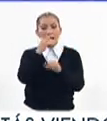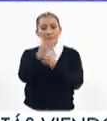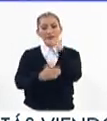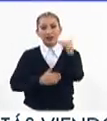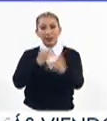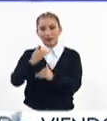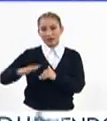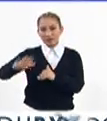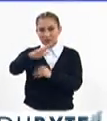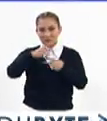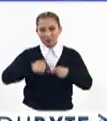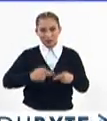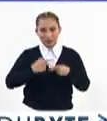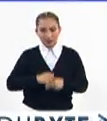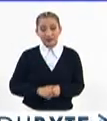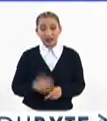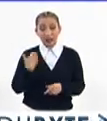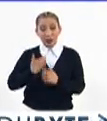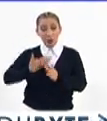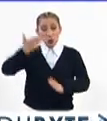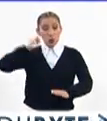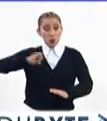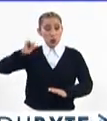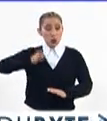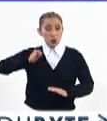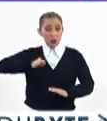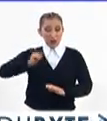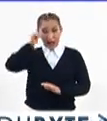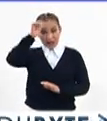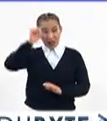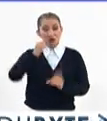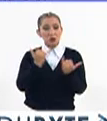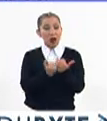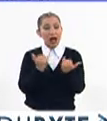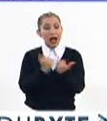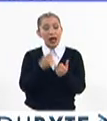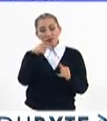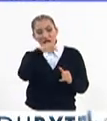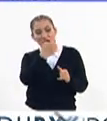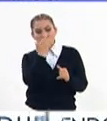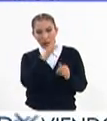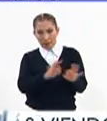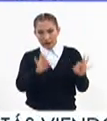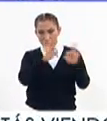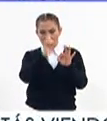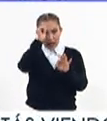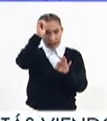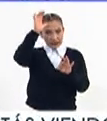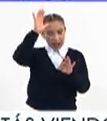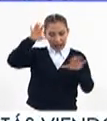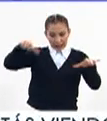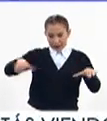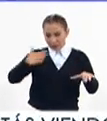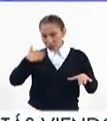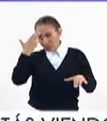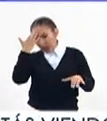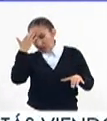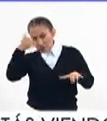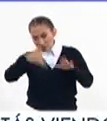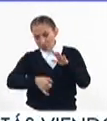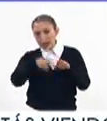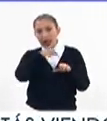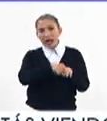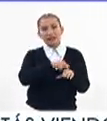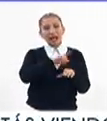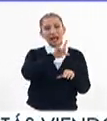el desarrollo de la sociedad. En la época prehispánica también lo fue. Las principales escuelas aztecas y de las que se tiene un mayor